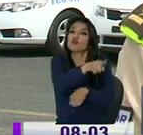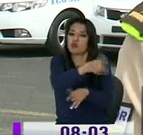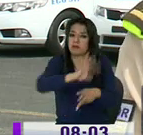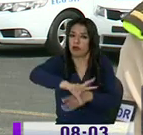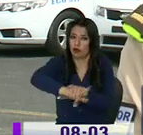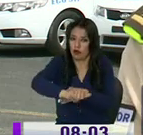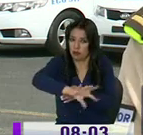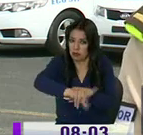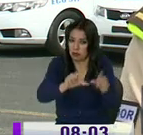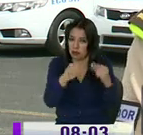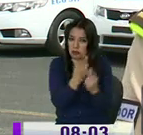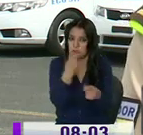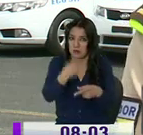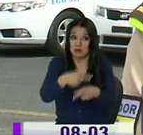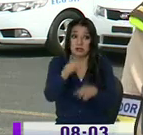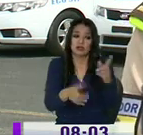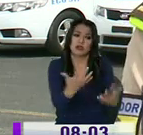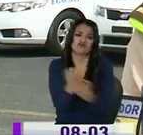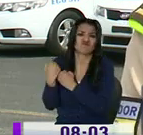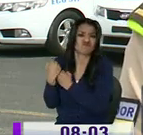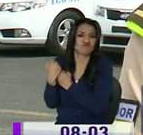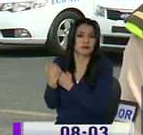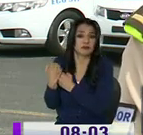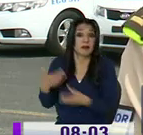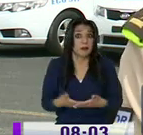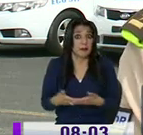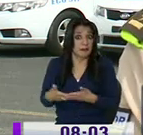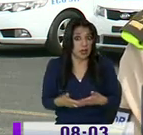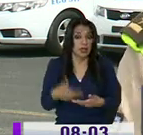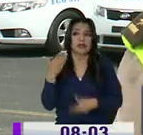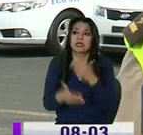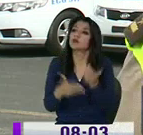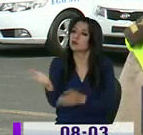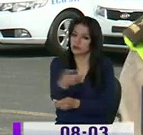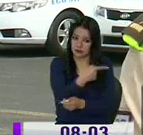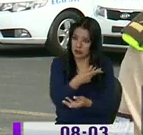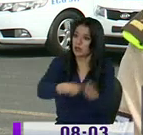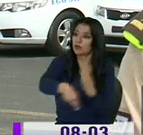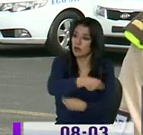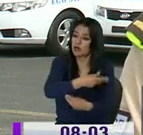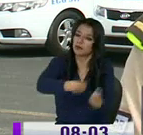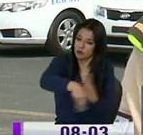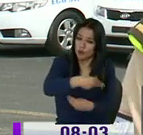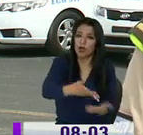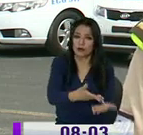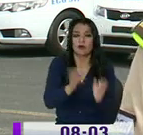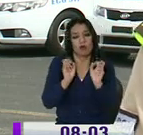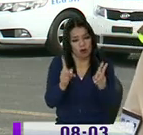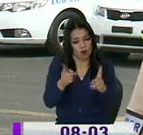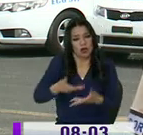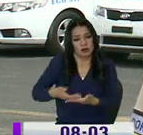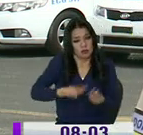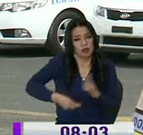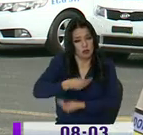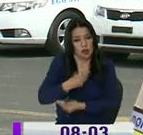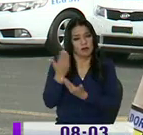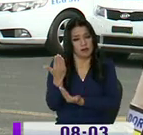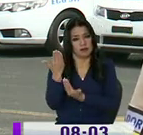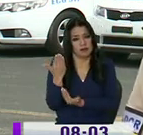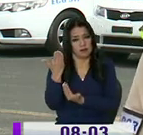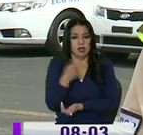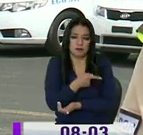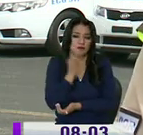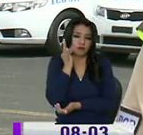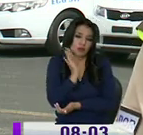esta organización delictiva, y le quitaron. Y luego nosotros logramos que se le devuelva la niña a la